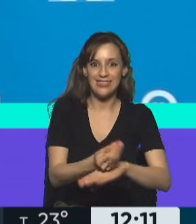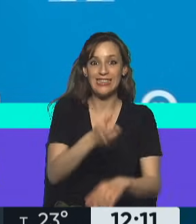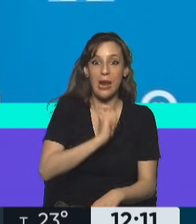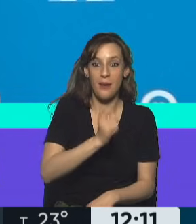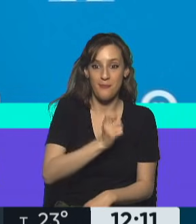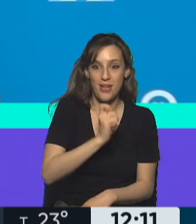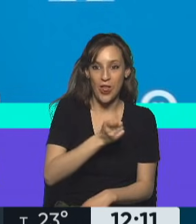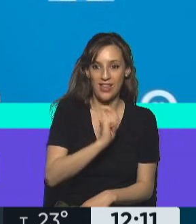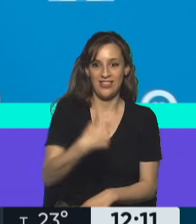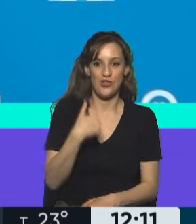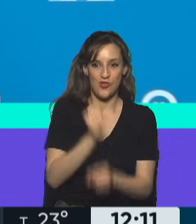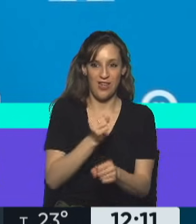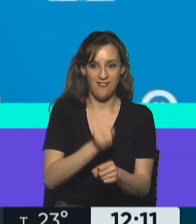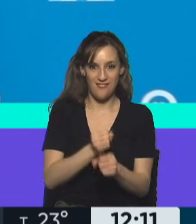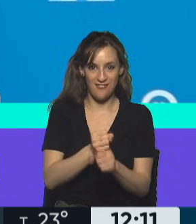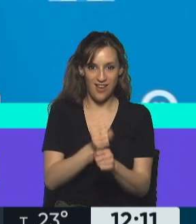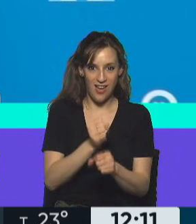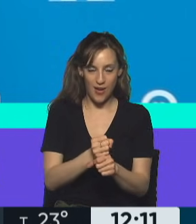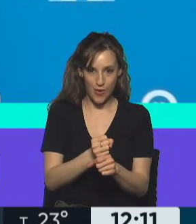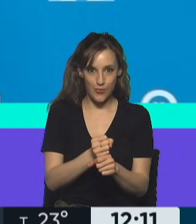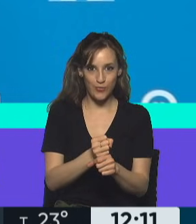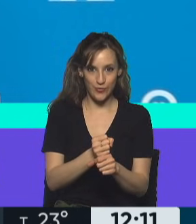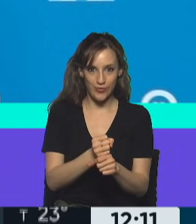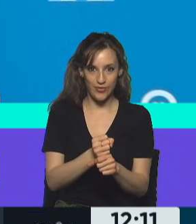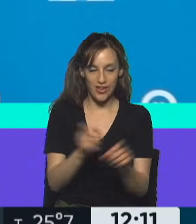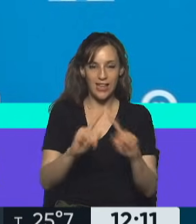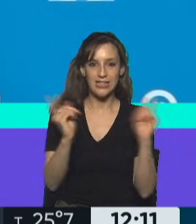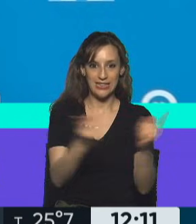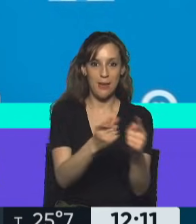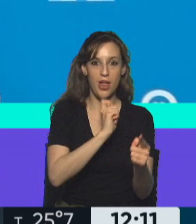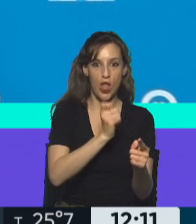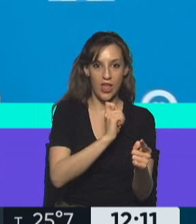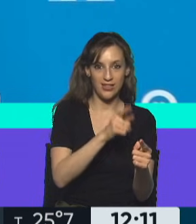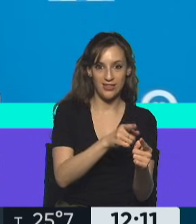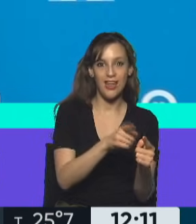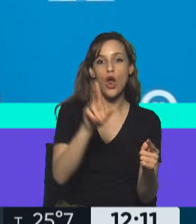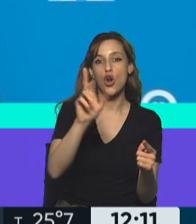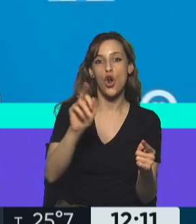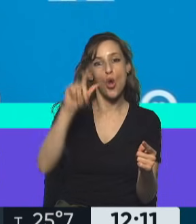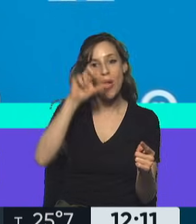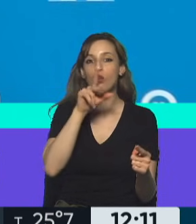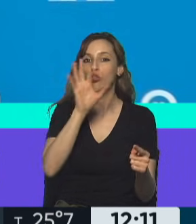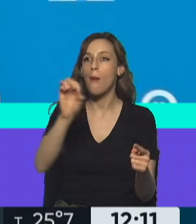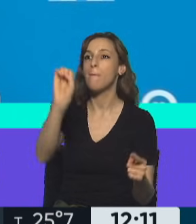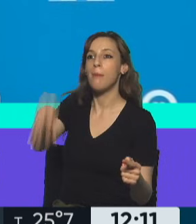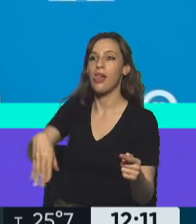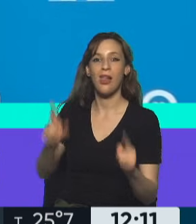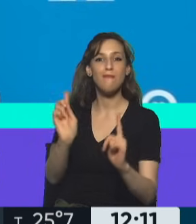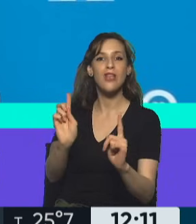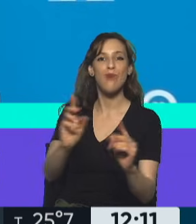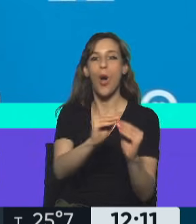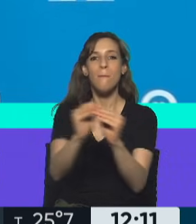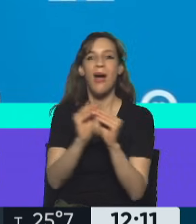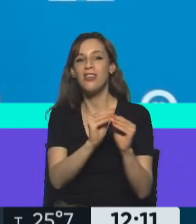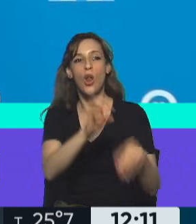tocó reemplazarlo, y ahí comencé mi tarea en la sala de periodistas, donde ya estaba Roberto y había algunos de los colegas que están aquí, así